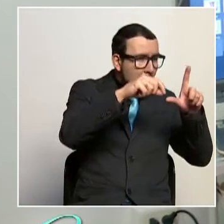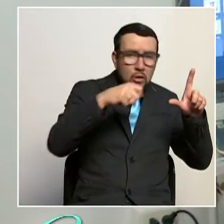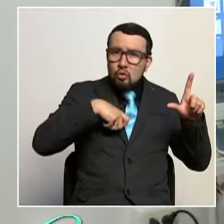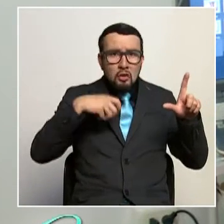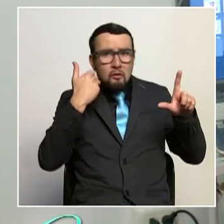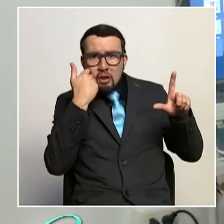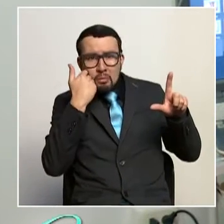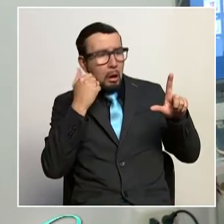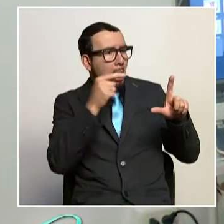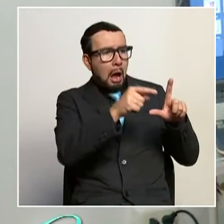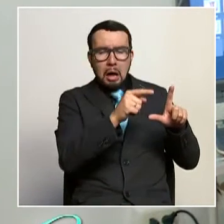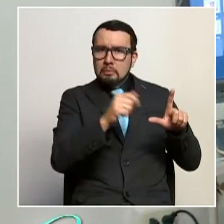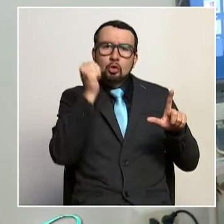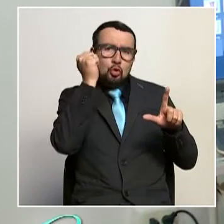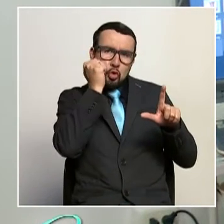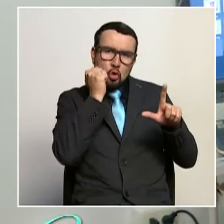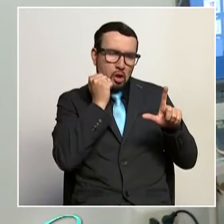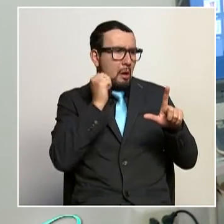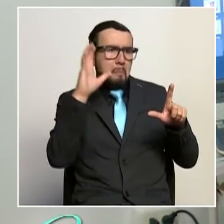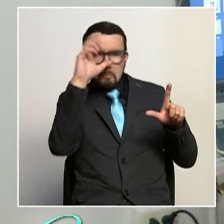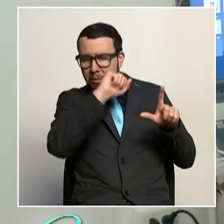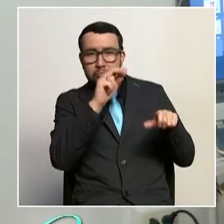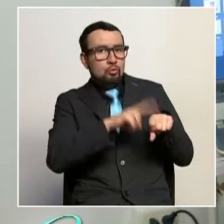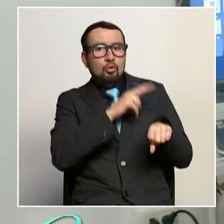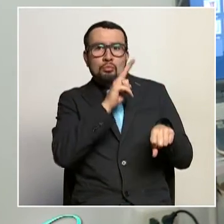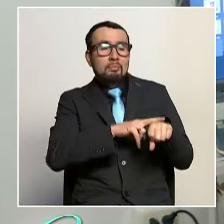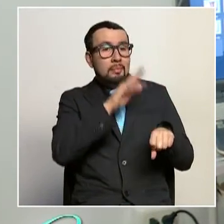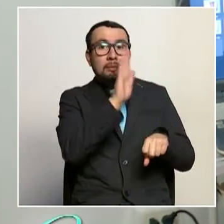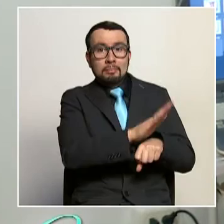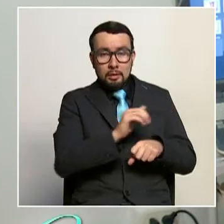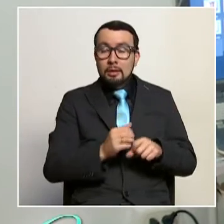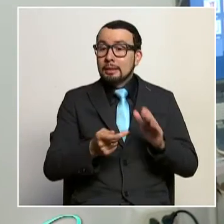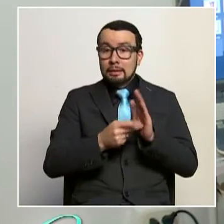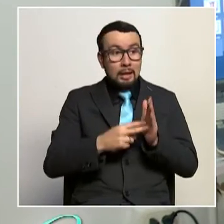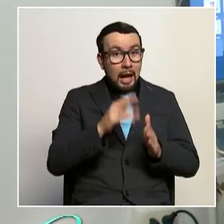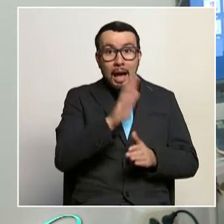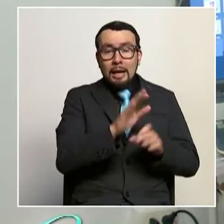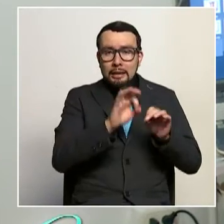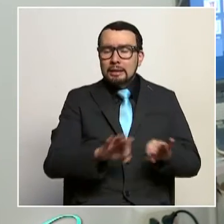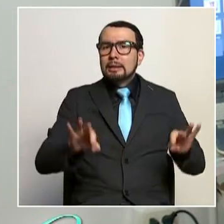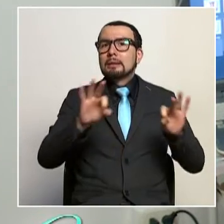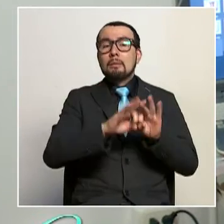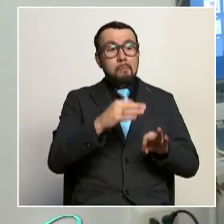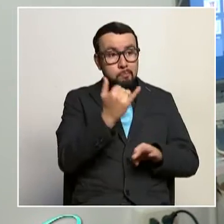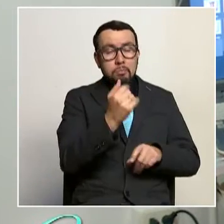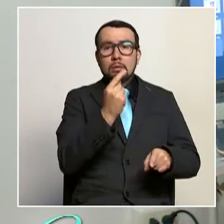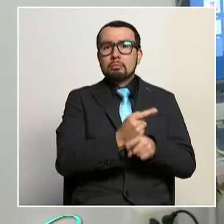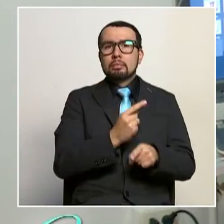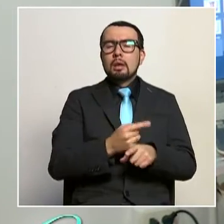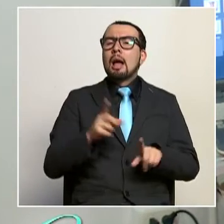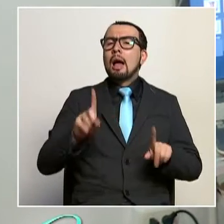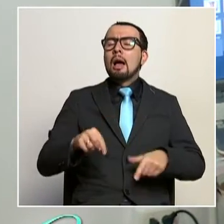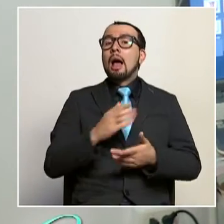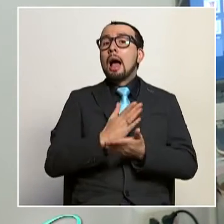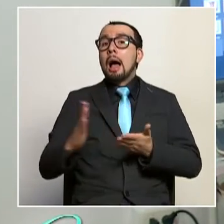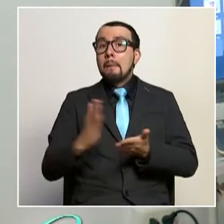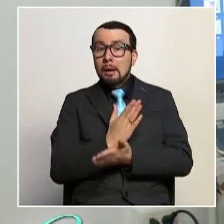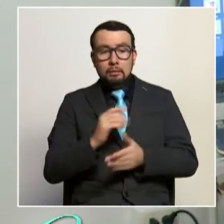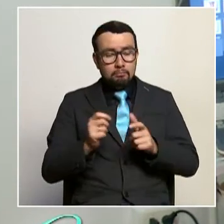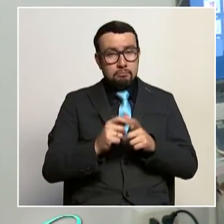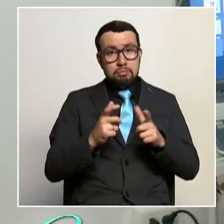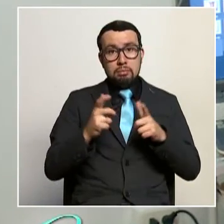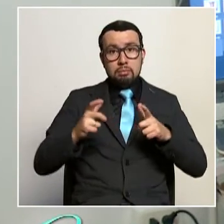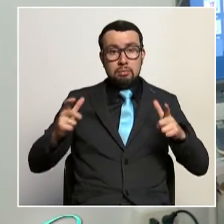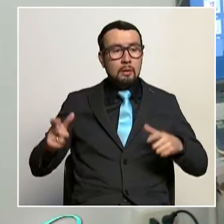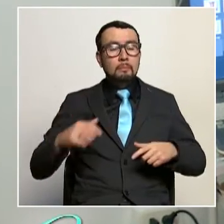proceso de coagulación de proteínas y se observan blancas. Este es el punto importante, el diagnóstico, y fuera de eso estamos aumentándolo, así como estamos viendo en